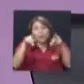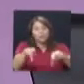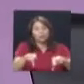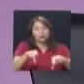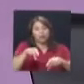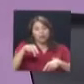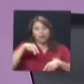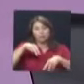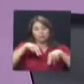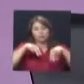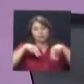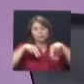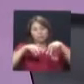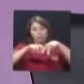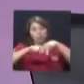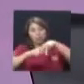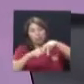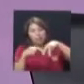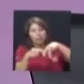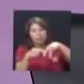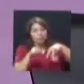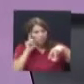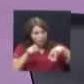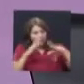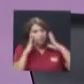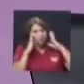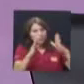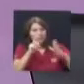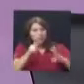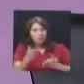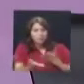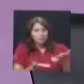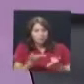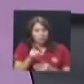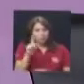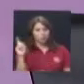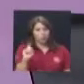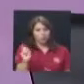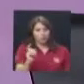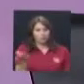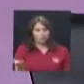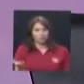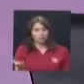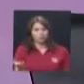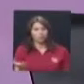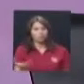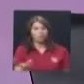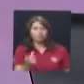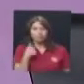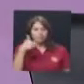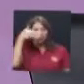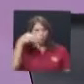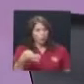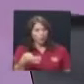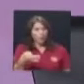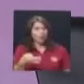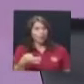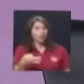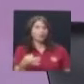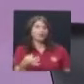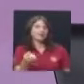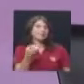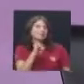es una urgencia y tiene que darle el servicio y en ese sentido yo creo que sería un pretexto más